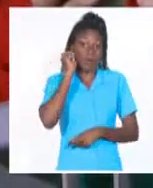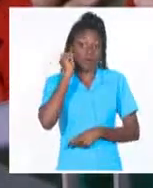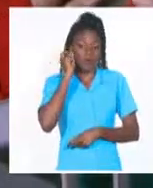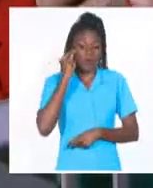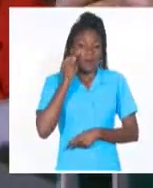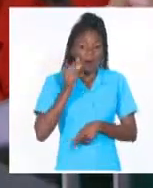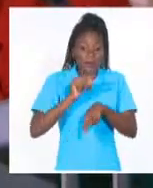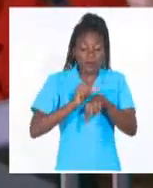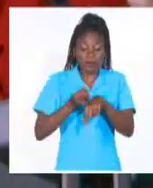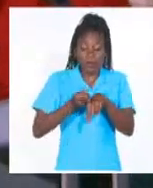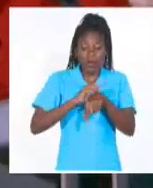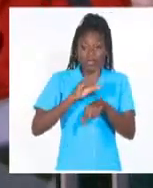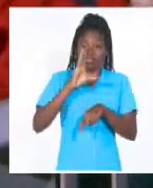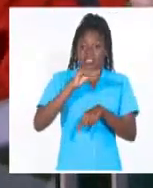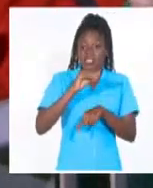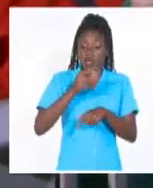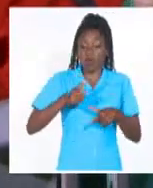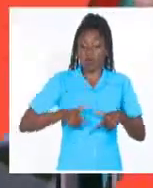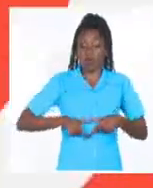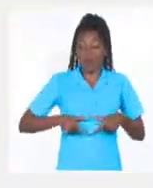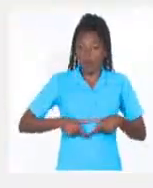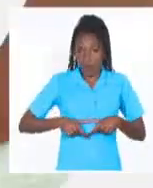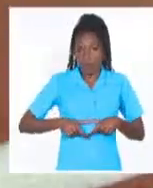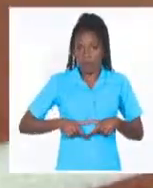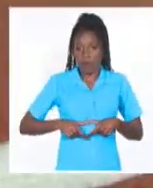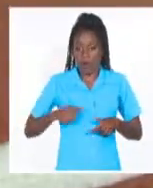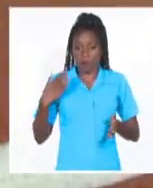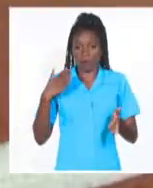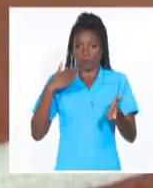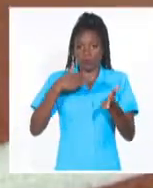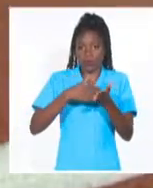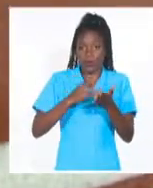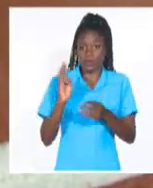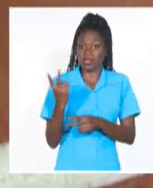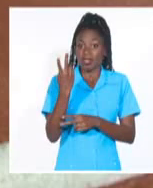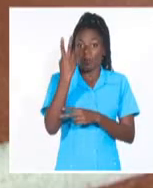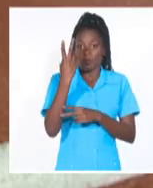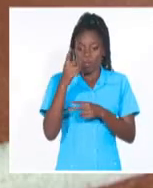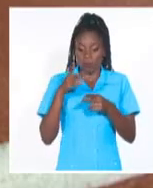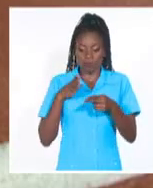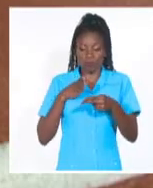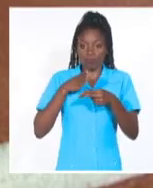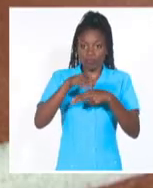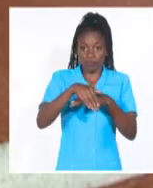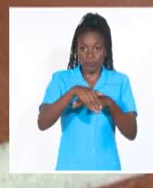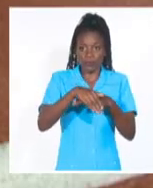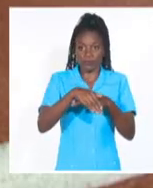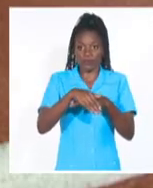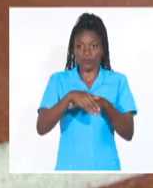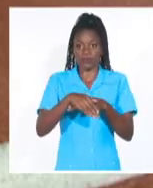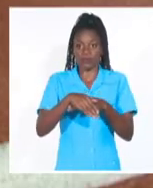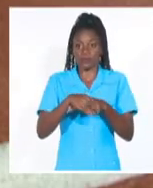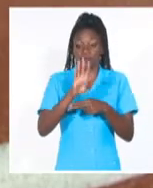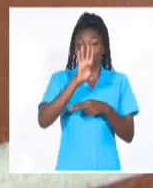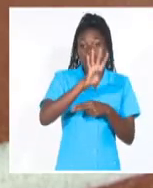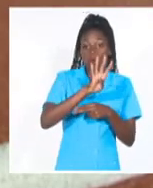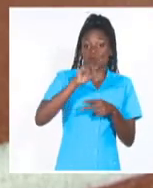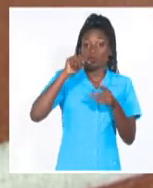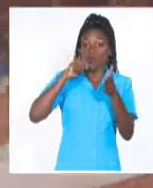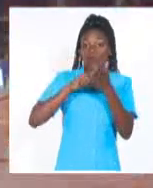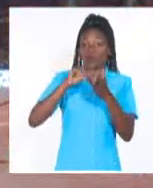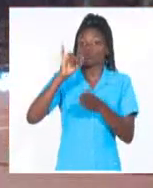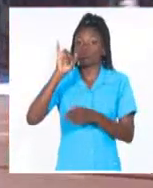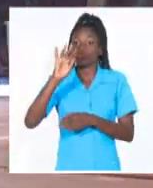minutos antes añadió otra medalla a su palmarés al entrar segunda en la final de los 200 metros planos. Asimismo, el 4x100 masculino